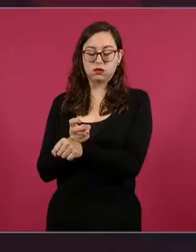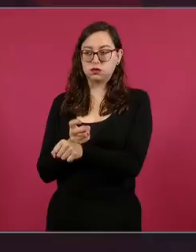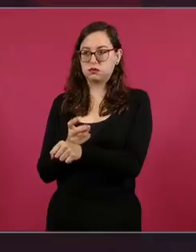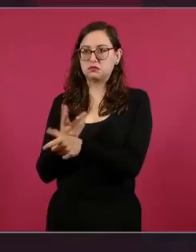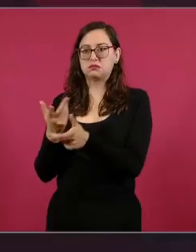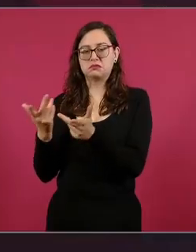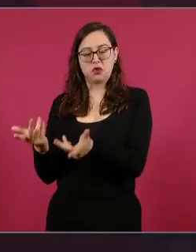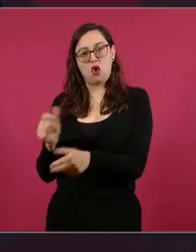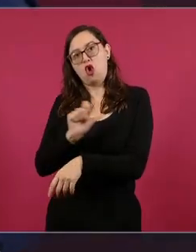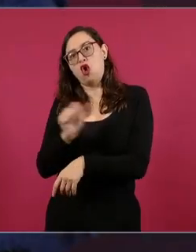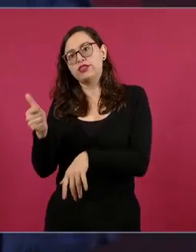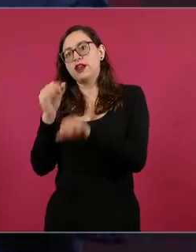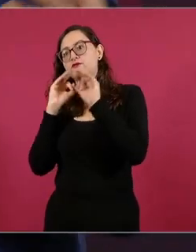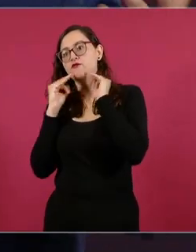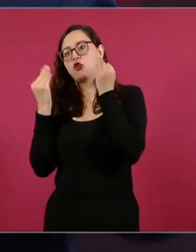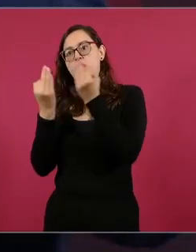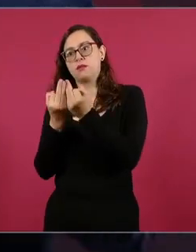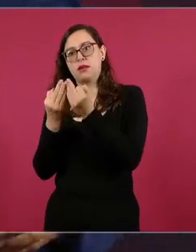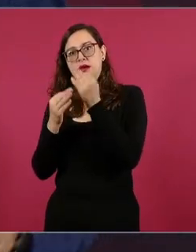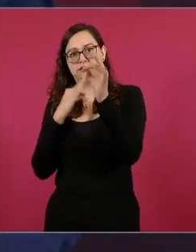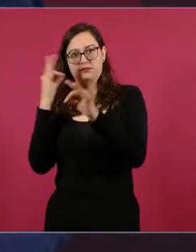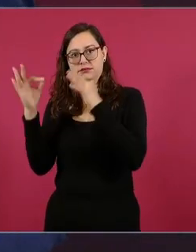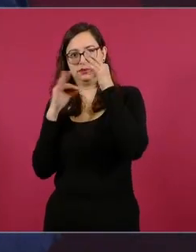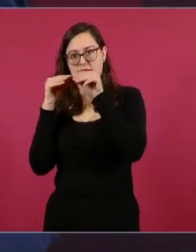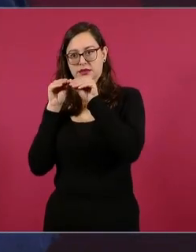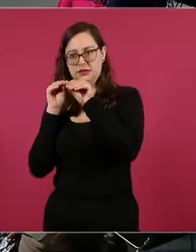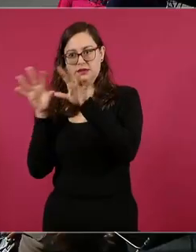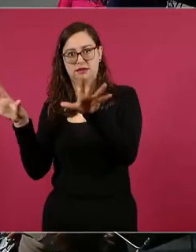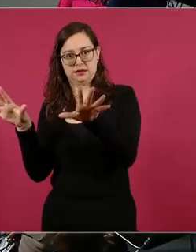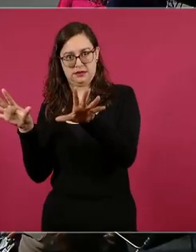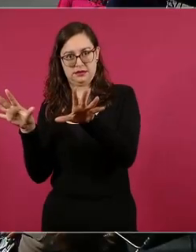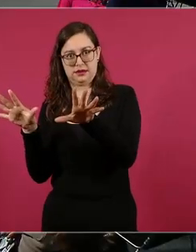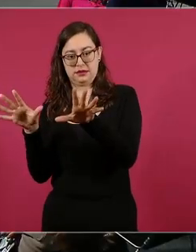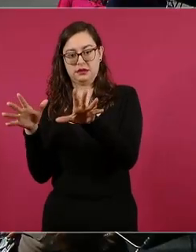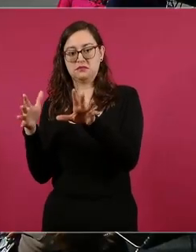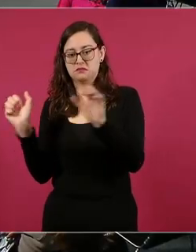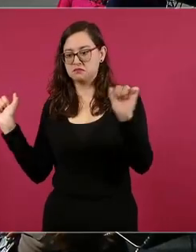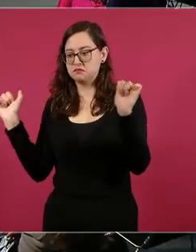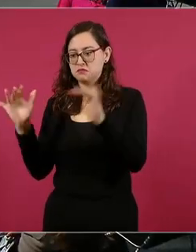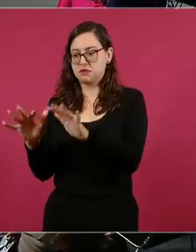alternativos, que es muy importante